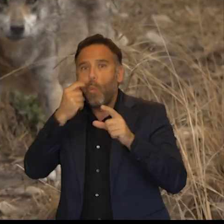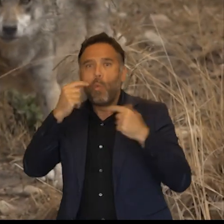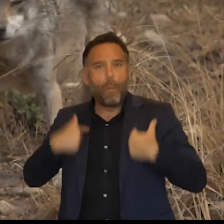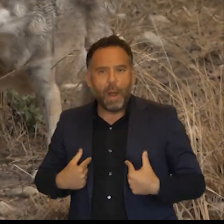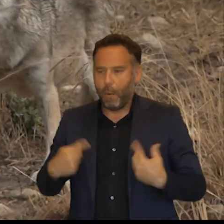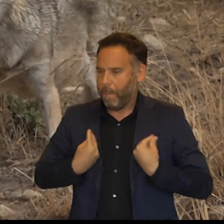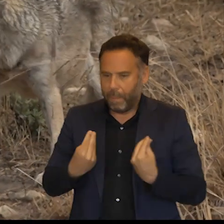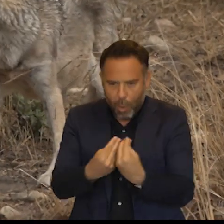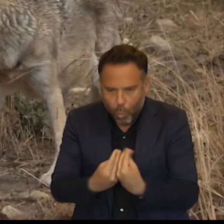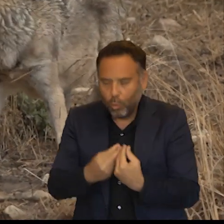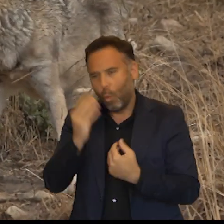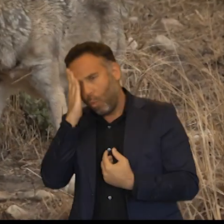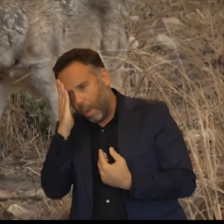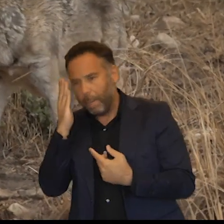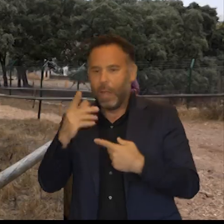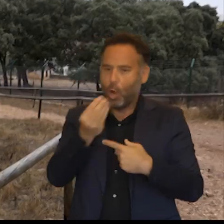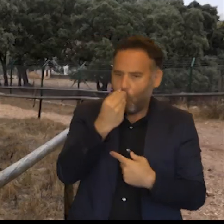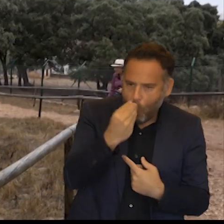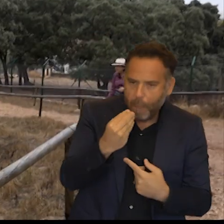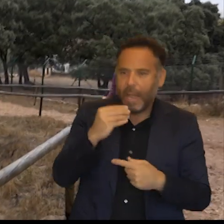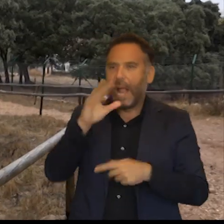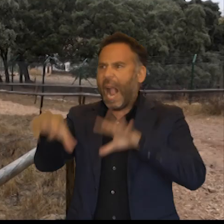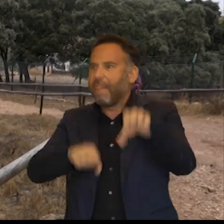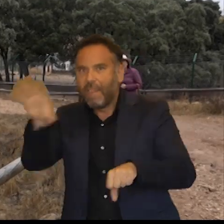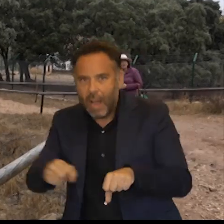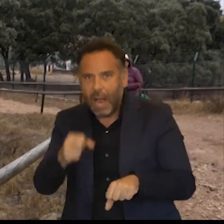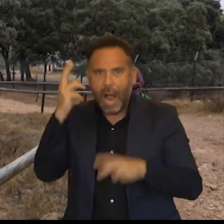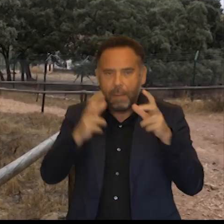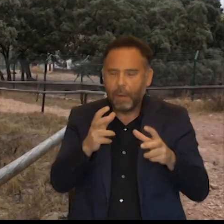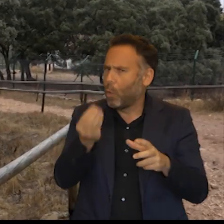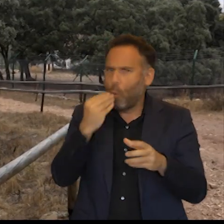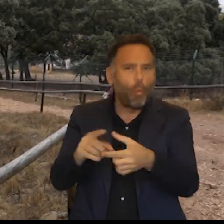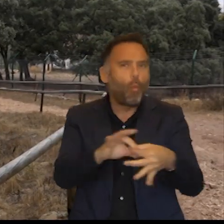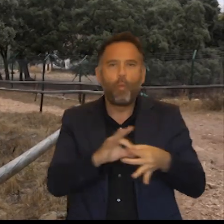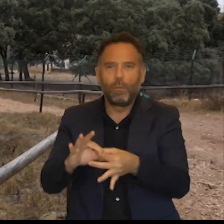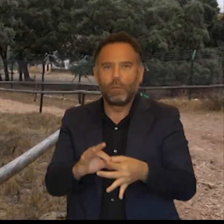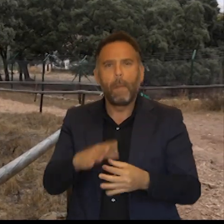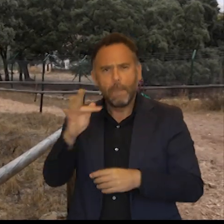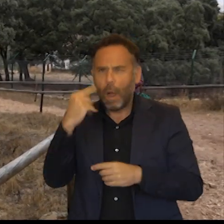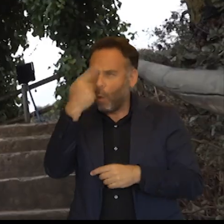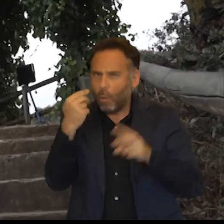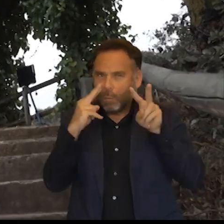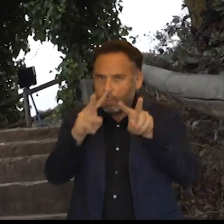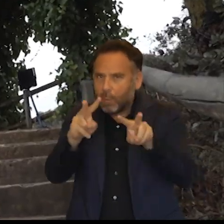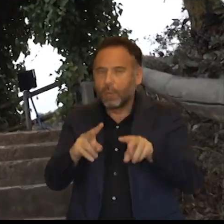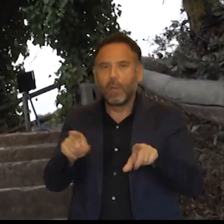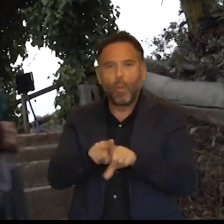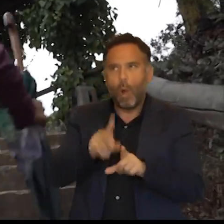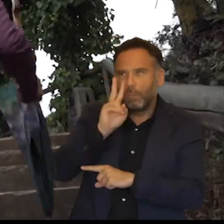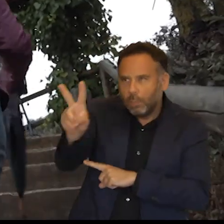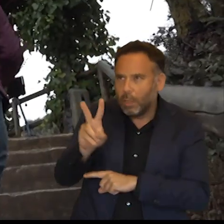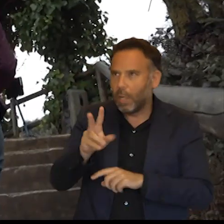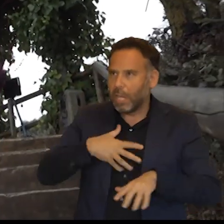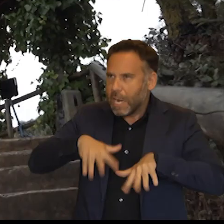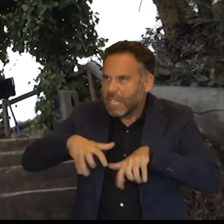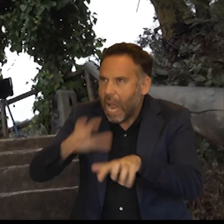juntos, cazan juntos y comen juntos. ¡Wow! Y esos ojos, ¿verdad? El lobo nunca te mira como presa. ¿Tú nunca le pones